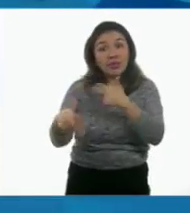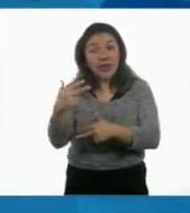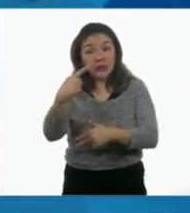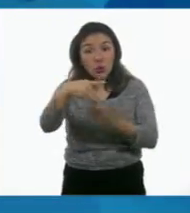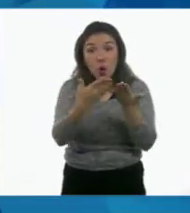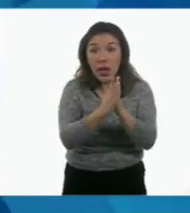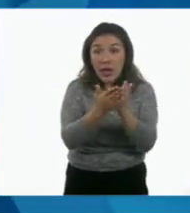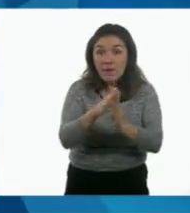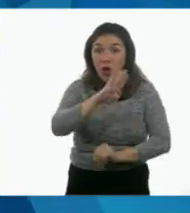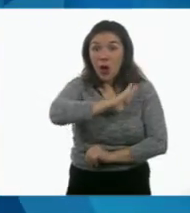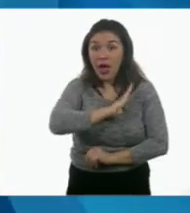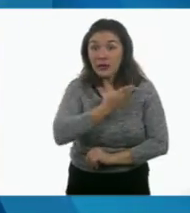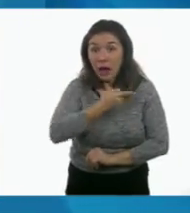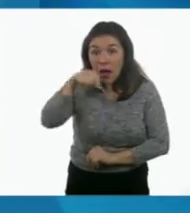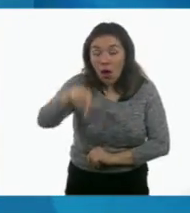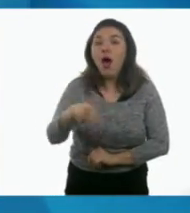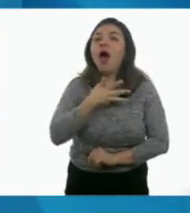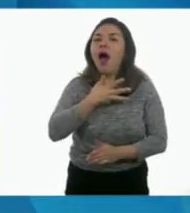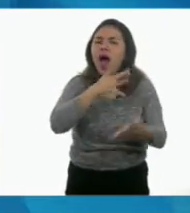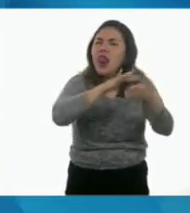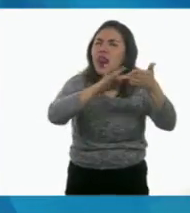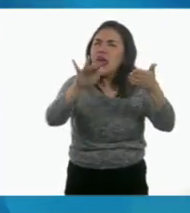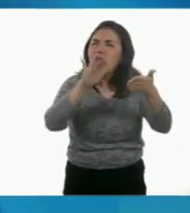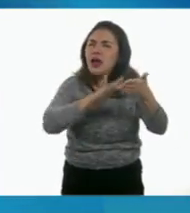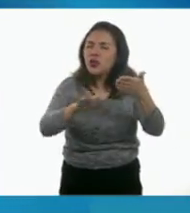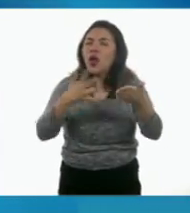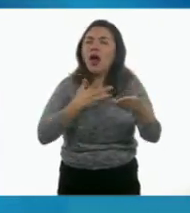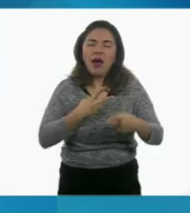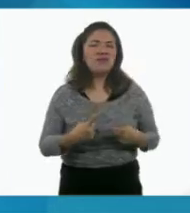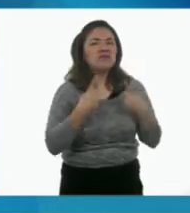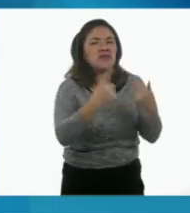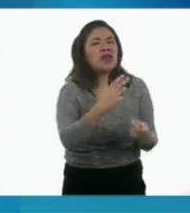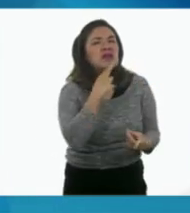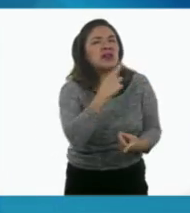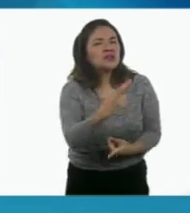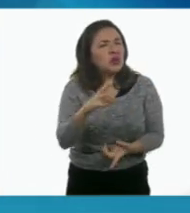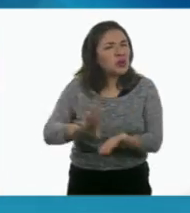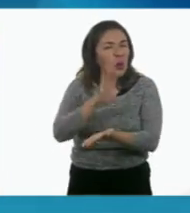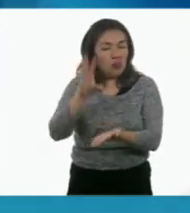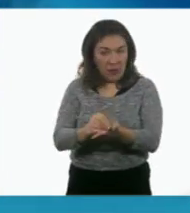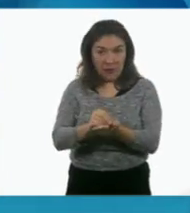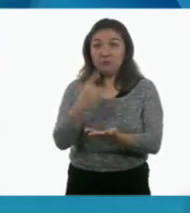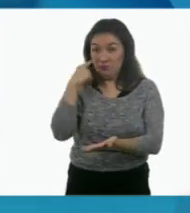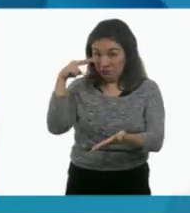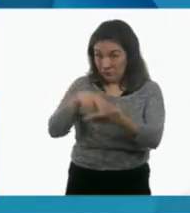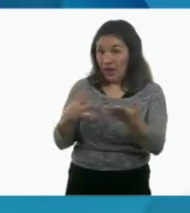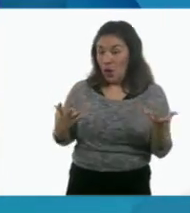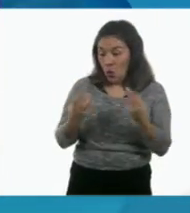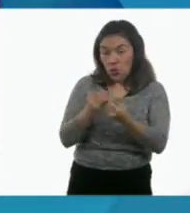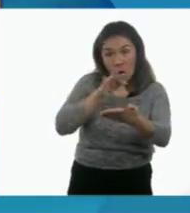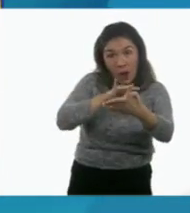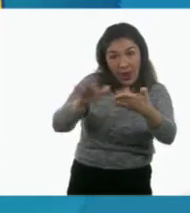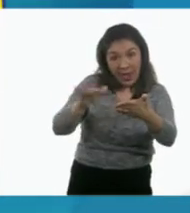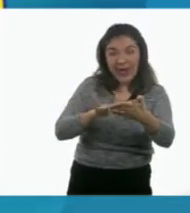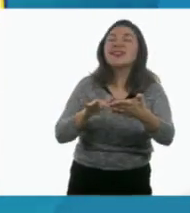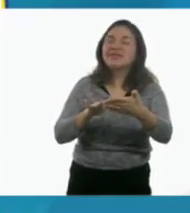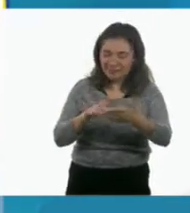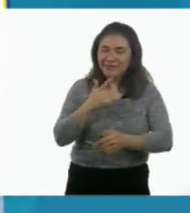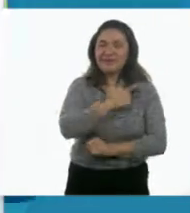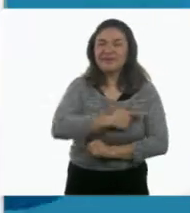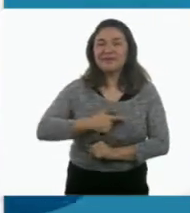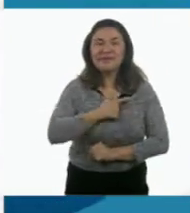de español está la lectura que te va a dar respuesta a esto. ¿Te parece si la leemos? Me parece. Muy